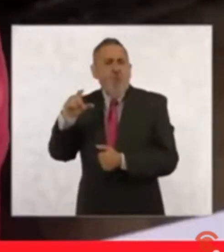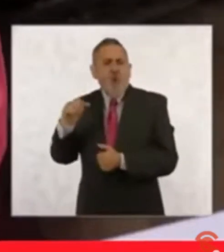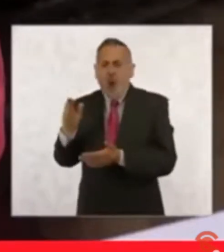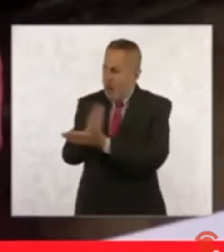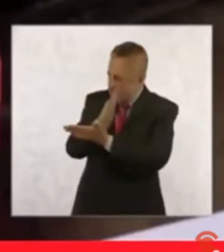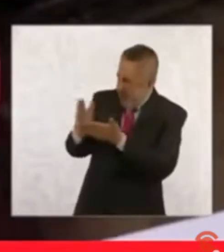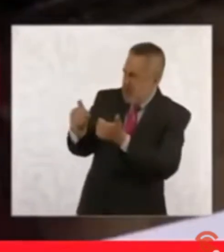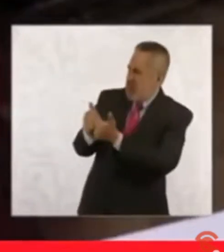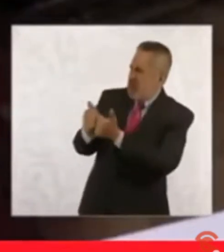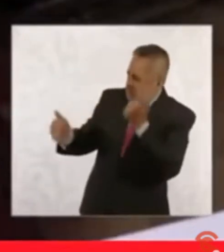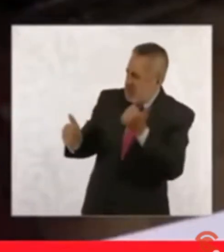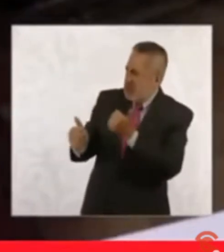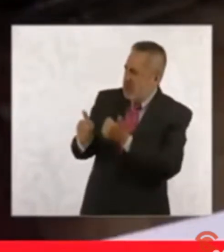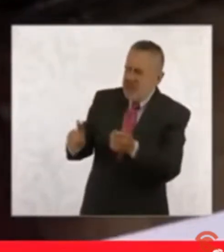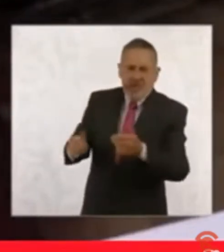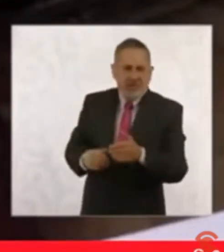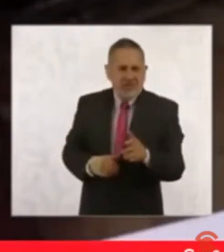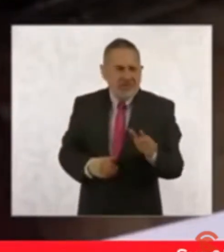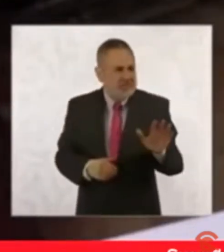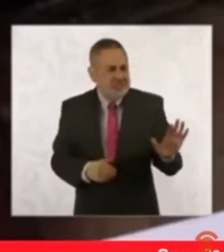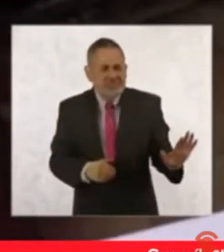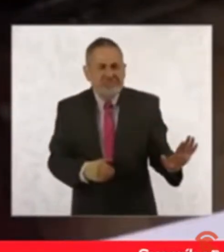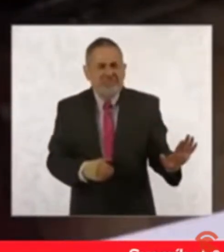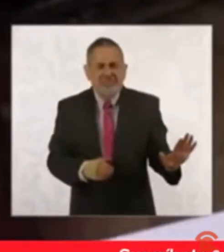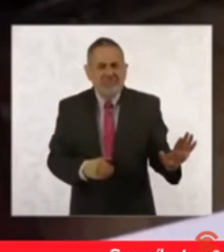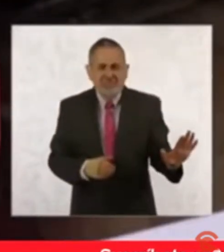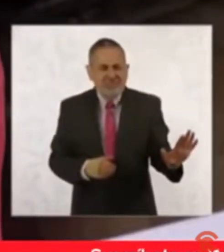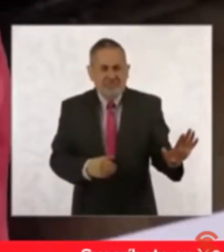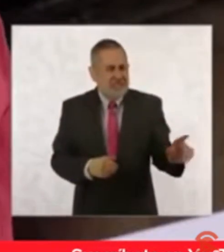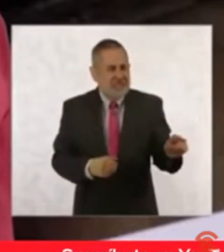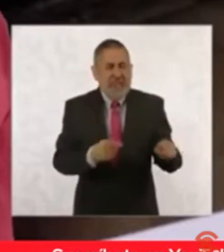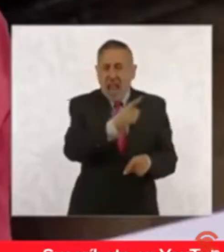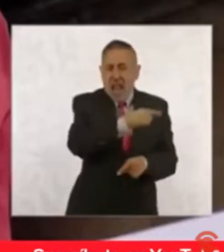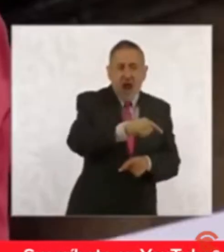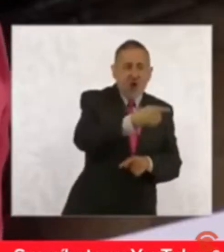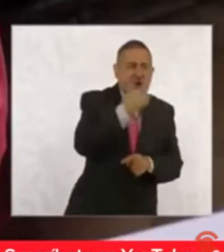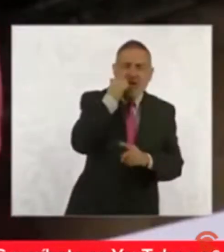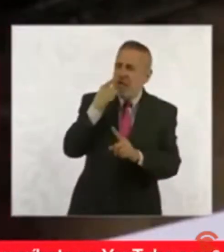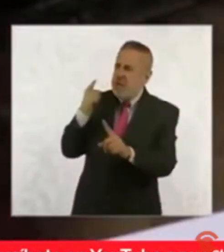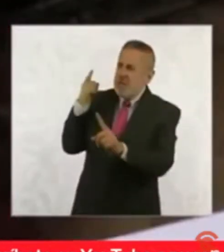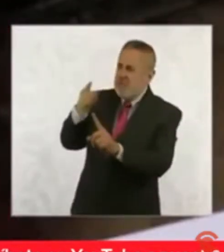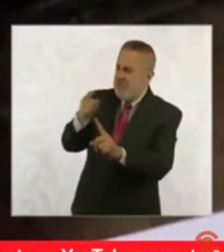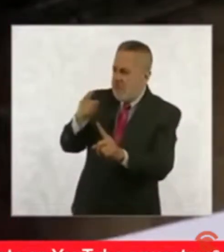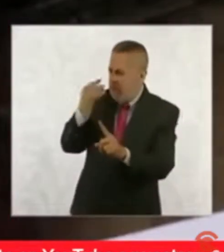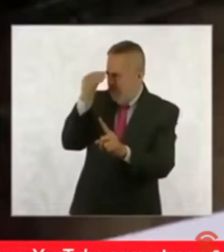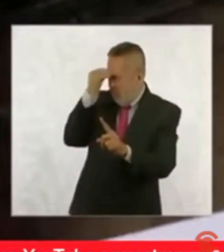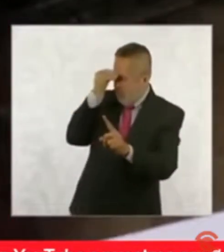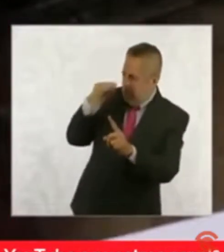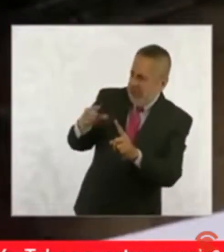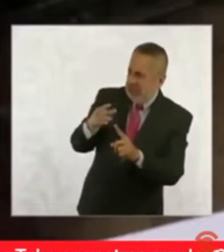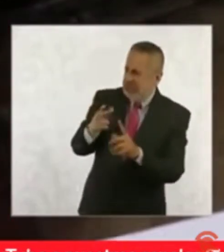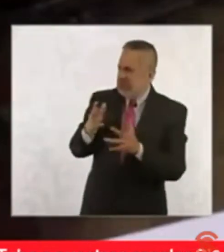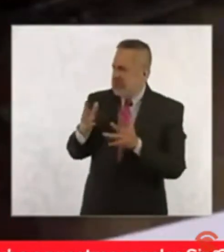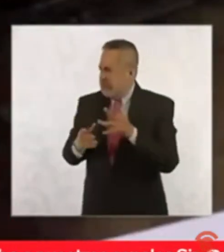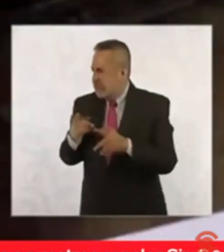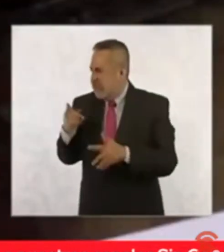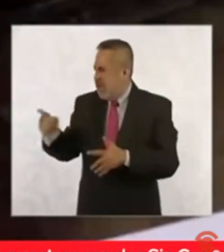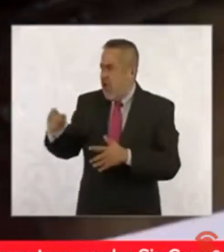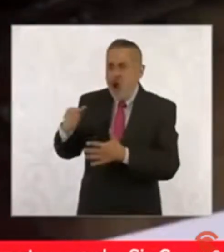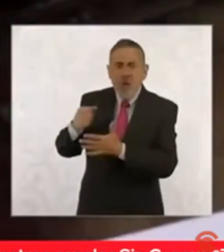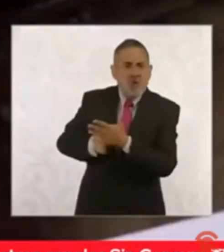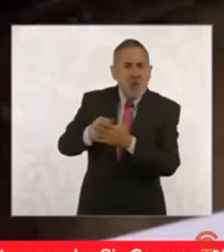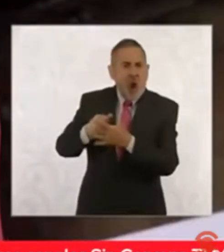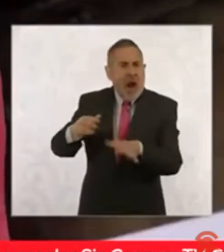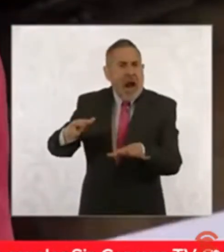rompamos. Su objetivo no es otro más que el de acabar con el movimiento